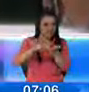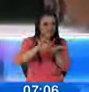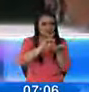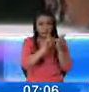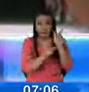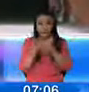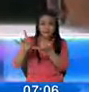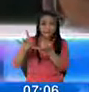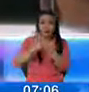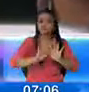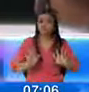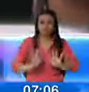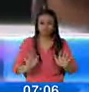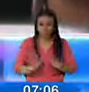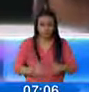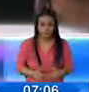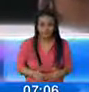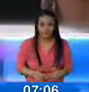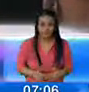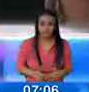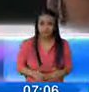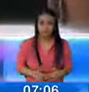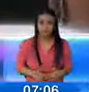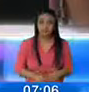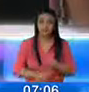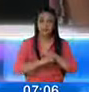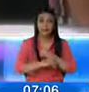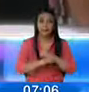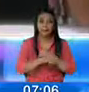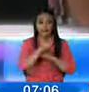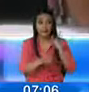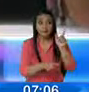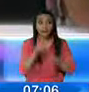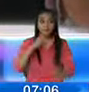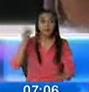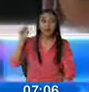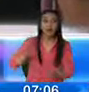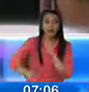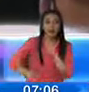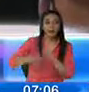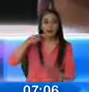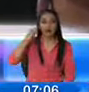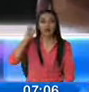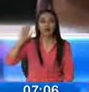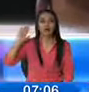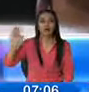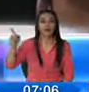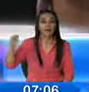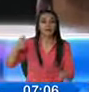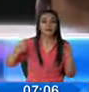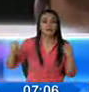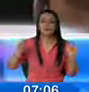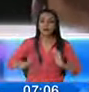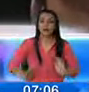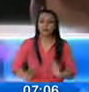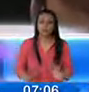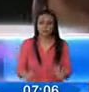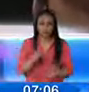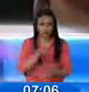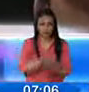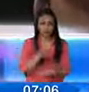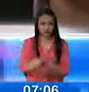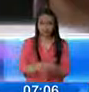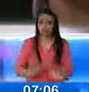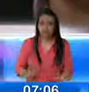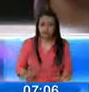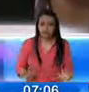de personal. Esa es una campaña sucia del correísmo que está desesperado. Ustedes tranquilos